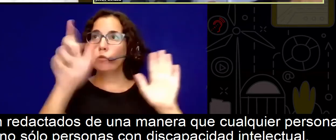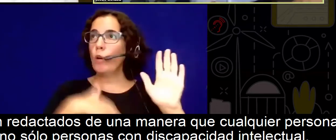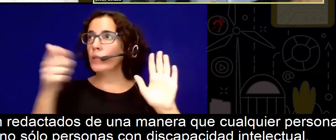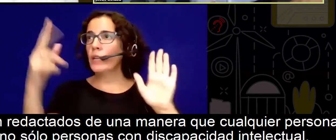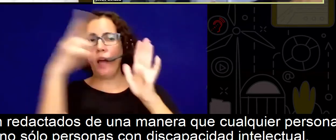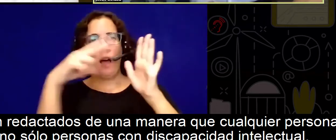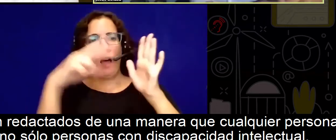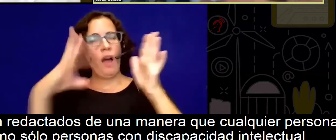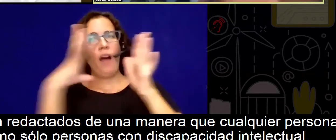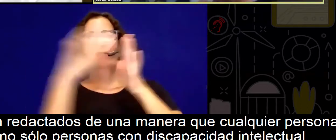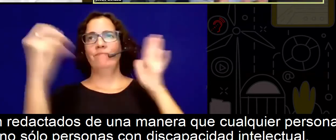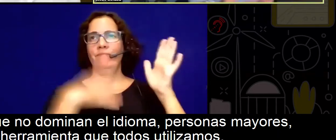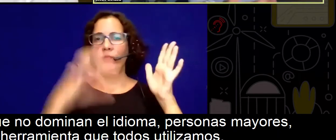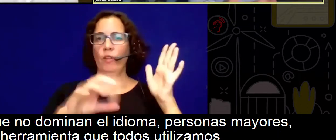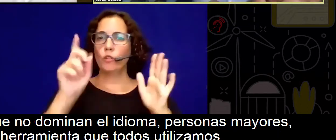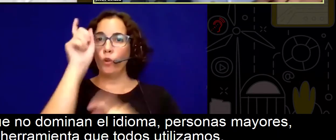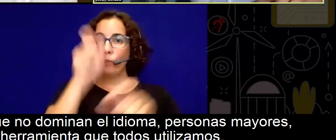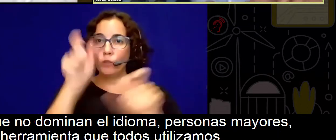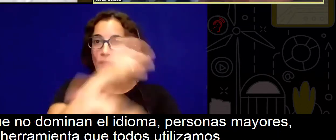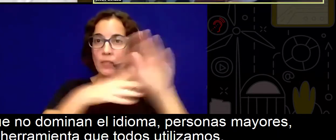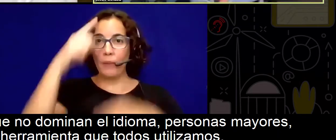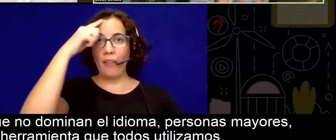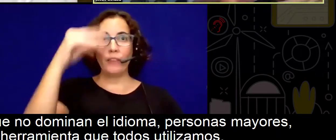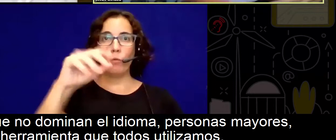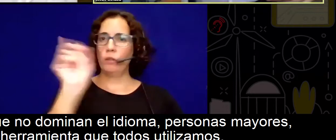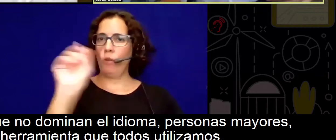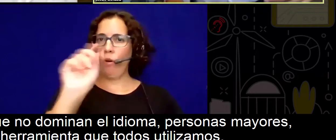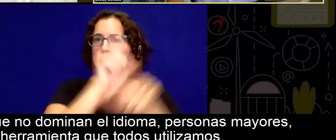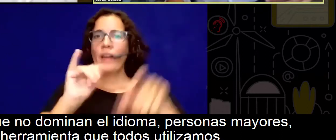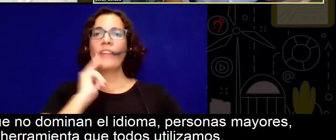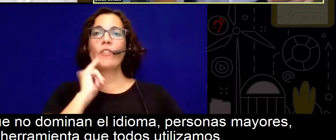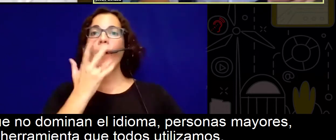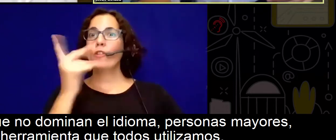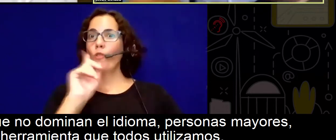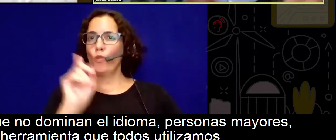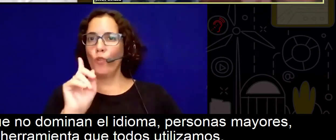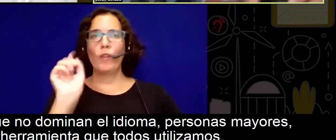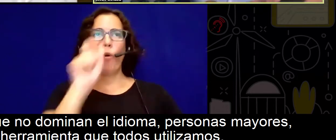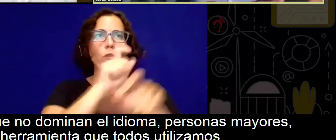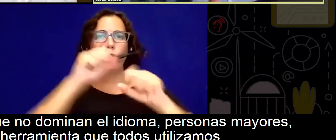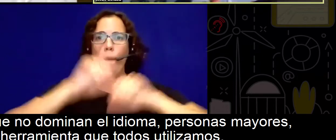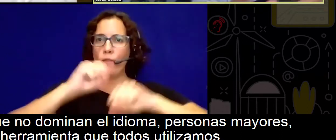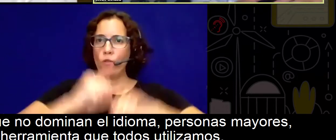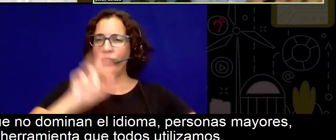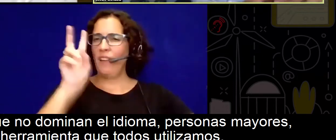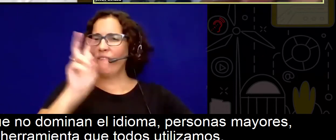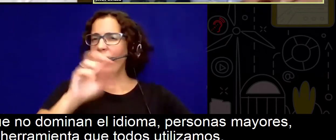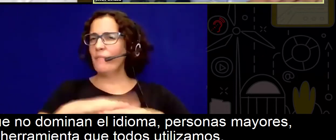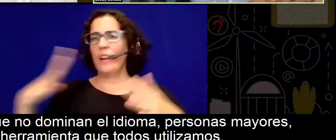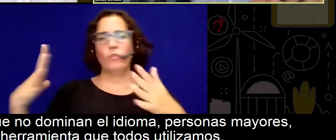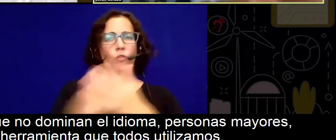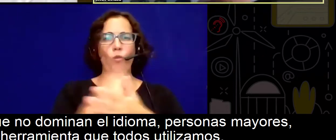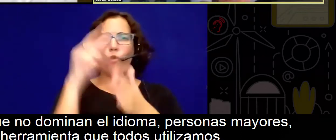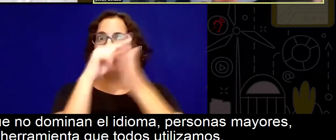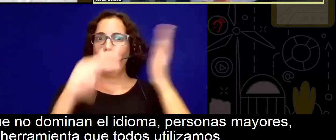personas con discapacidad intelectual, sino personas que no dominan el idioma, personas mayores y, en definitiva, una herramienta que todos la utilizaríamos, ¿no? Y la